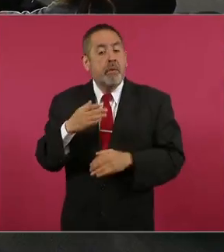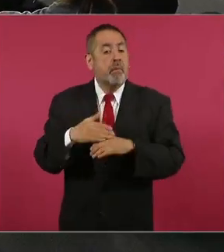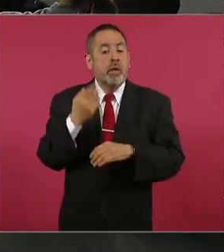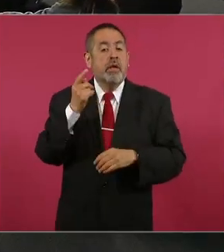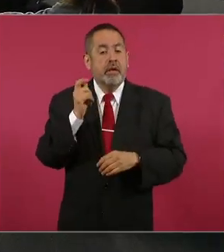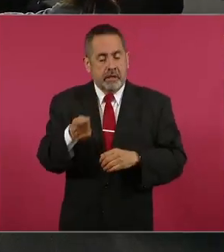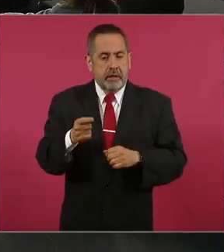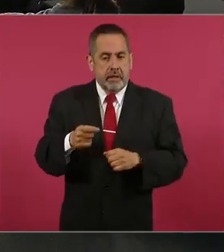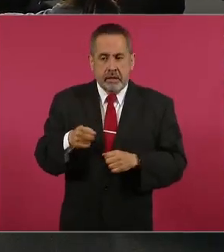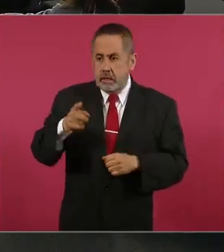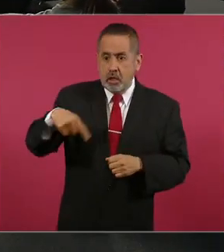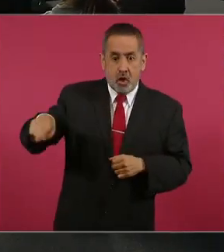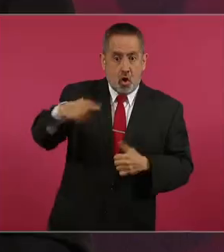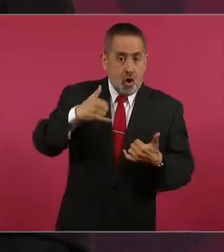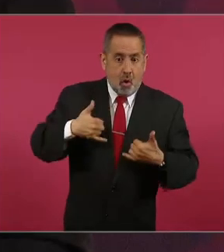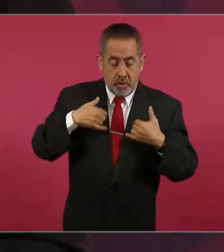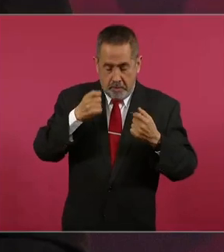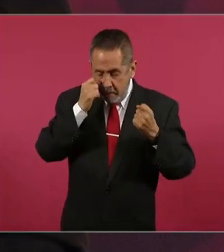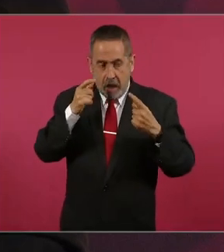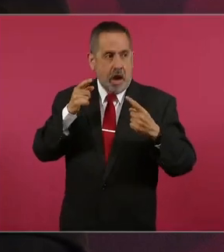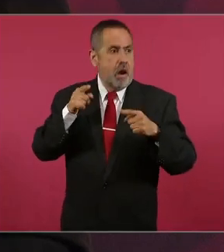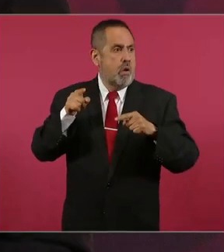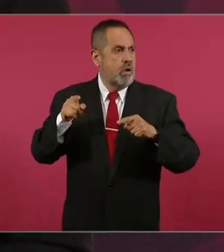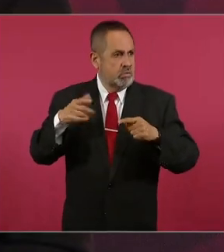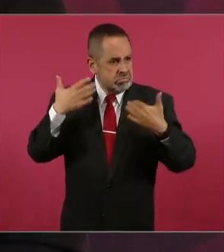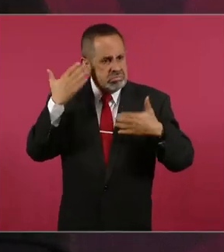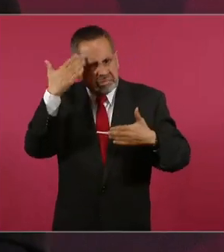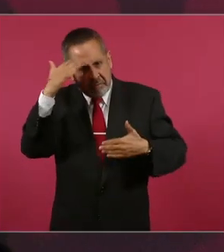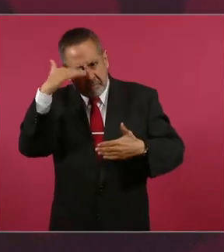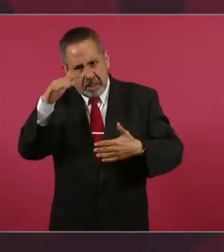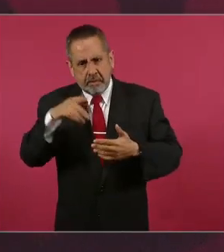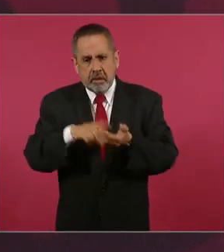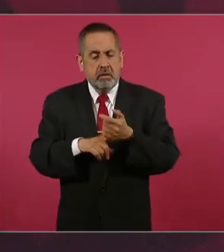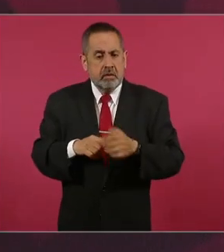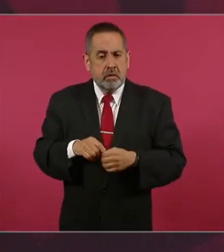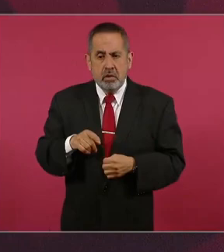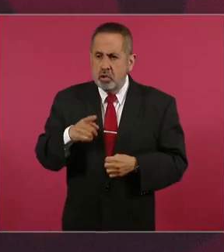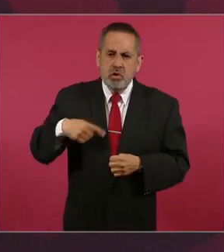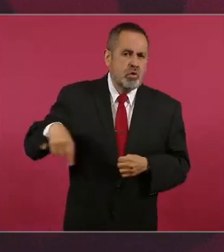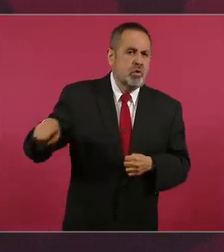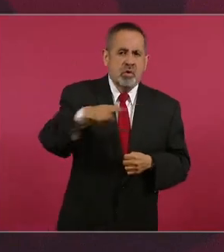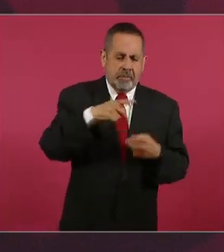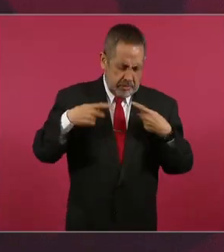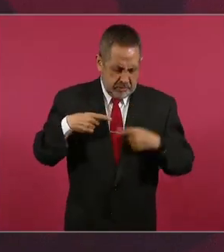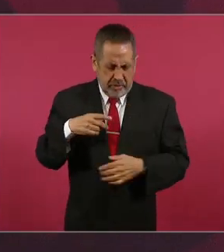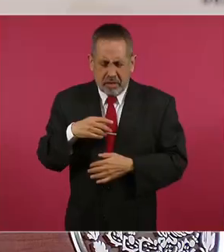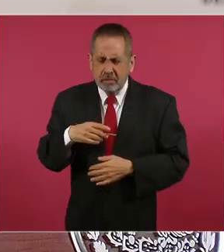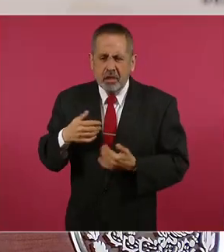el despertar de los jóvenes y por la felicidad de nuestro pueblo.